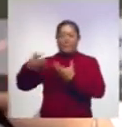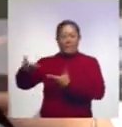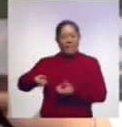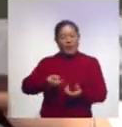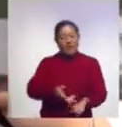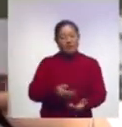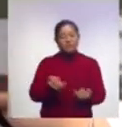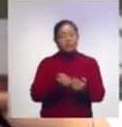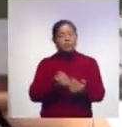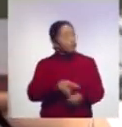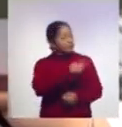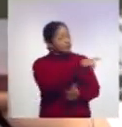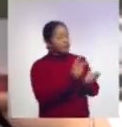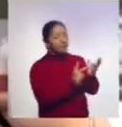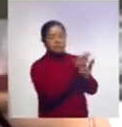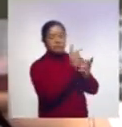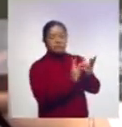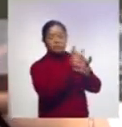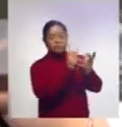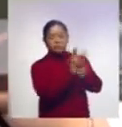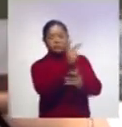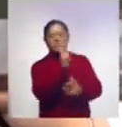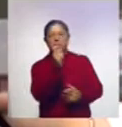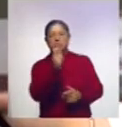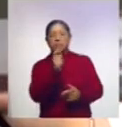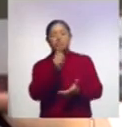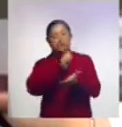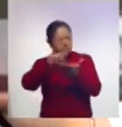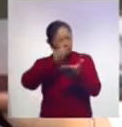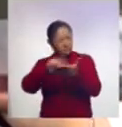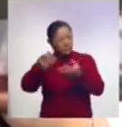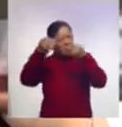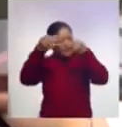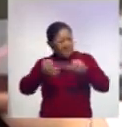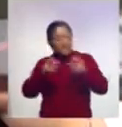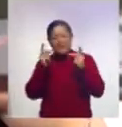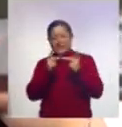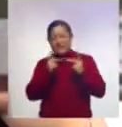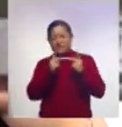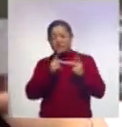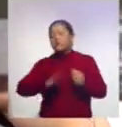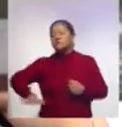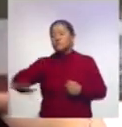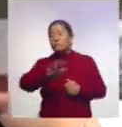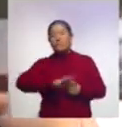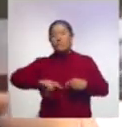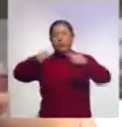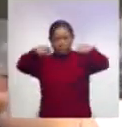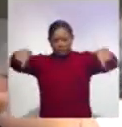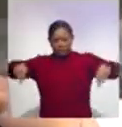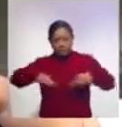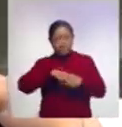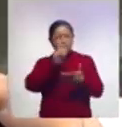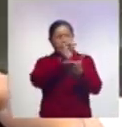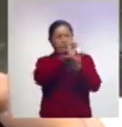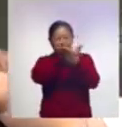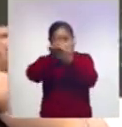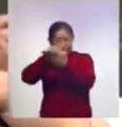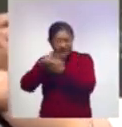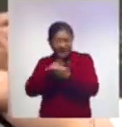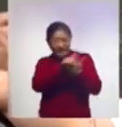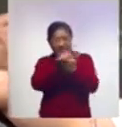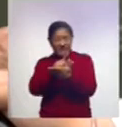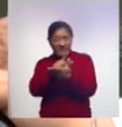siembra, únicamente consiste en lavar perfectamente el tanque o la tina donde se van a